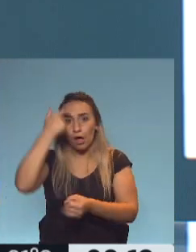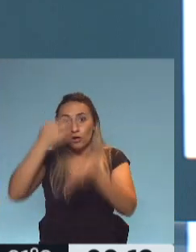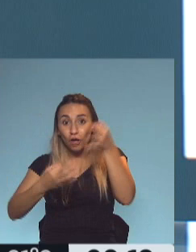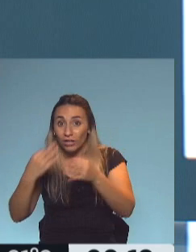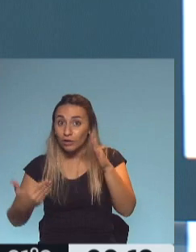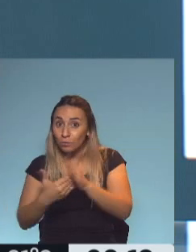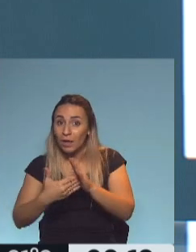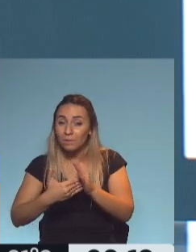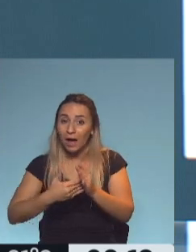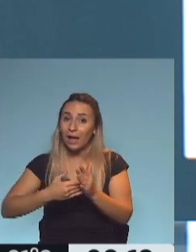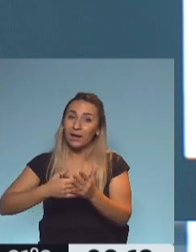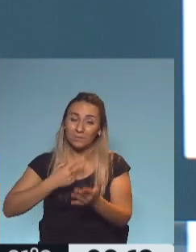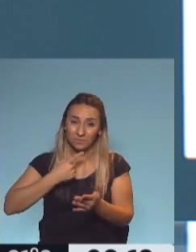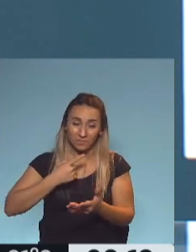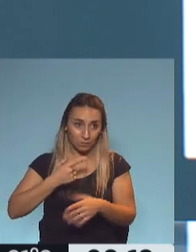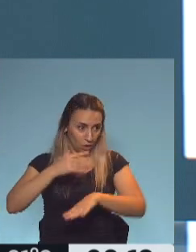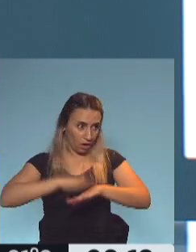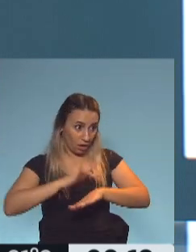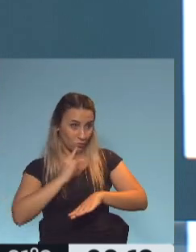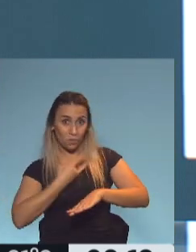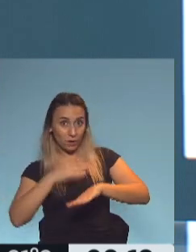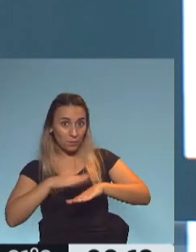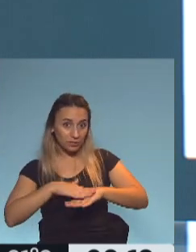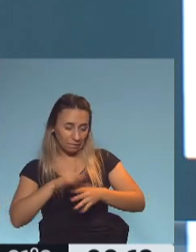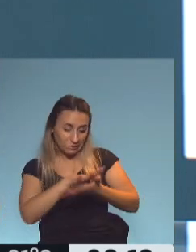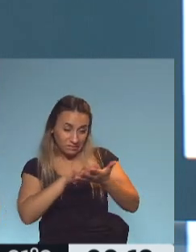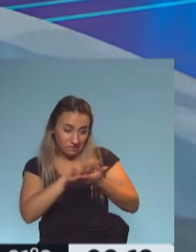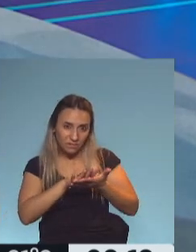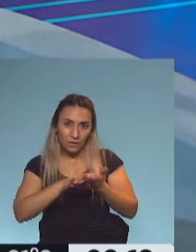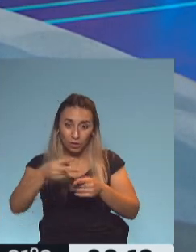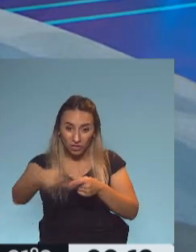resolver esto antes de... Son 15 días, Sí. son 2 semanas. Sí, sí. Gracias, Nico. Por favor.